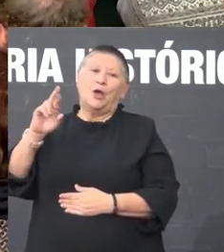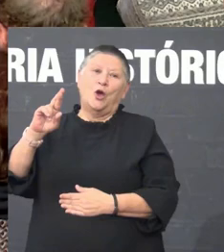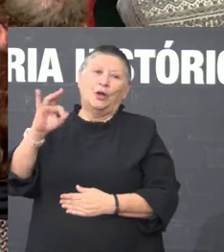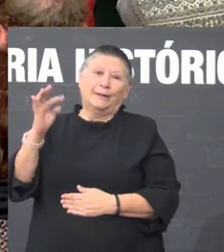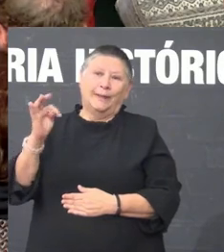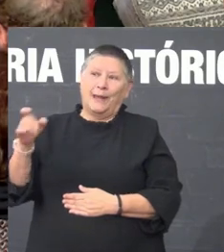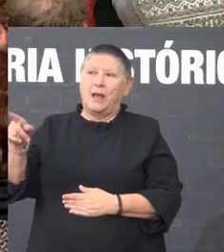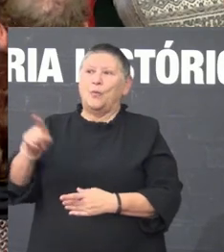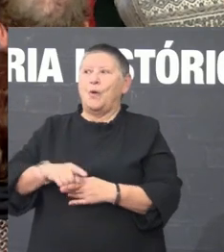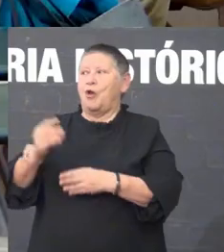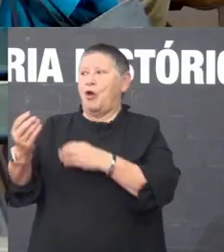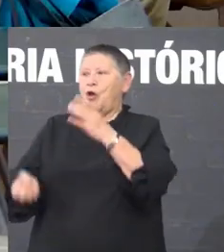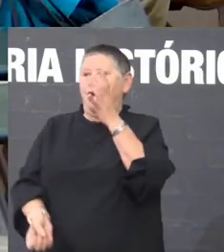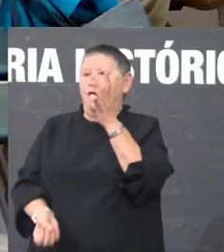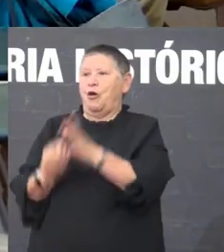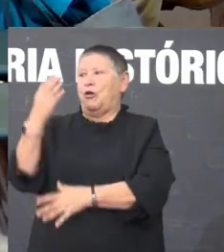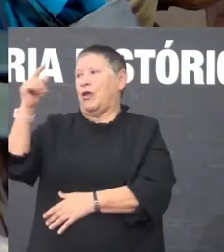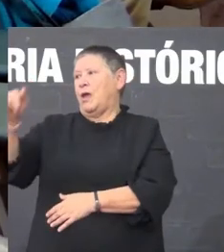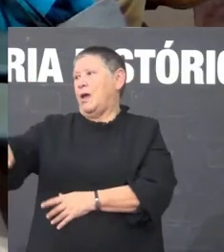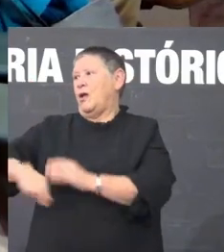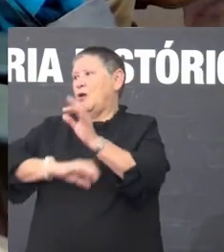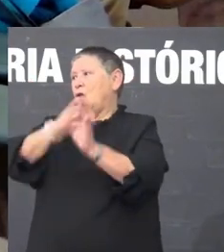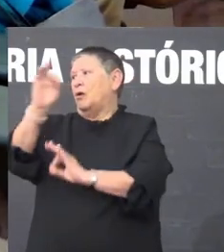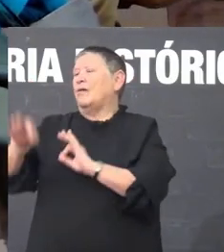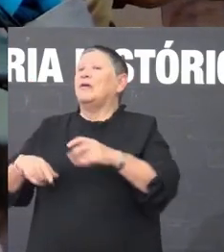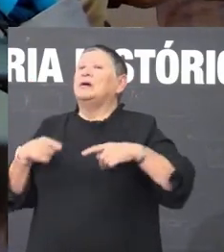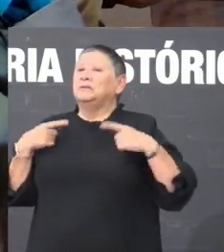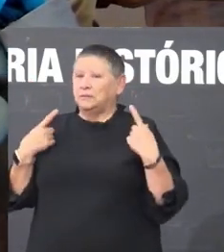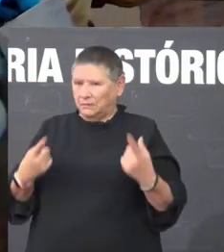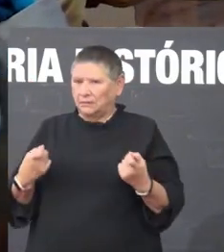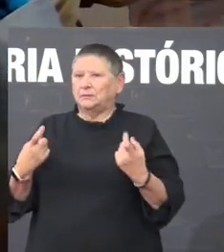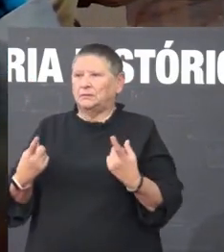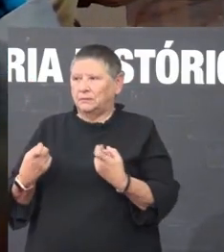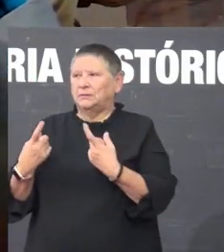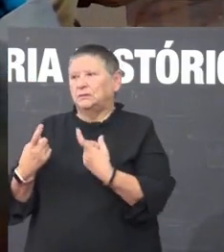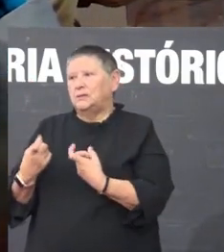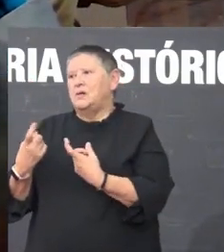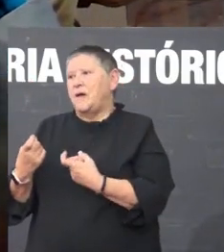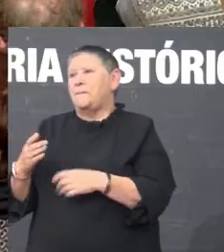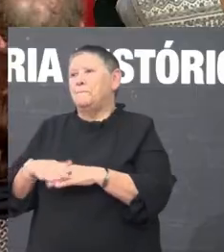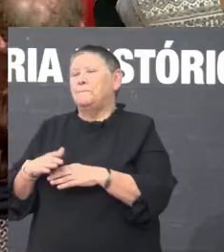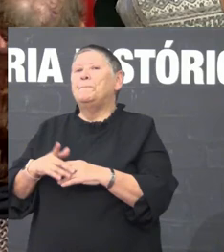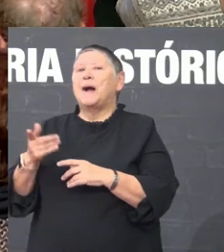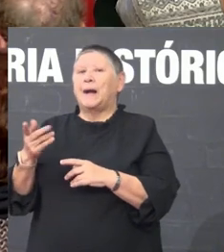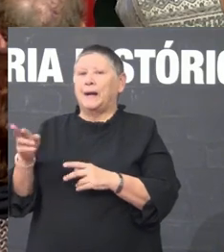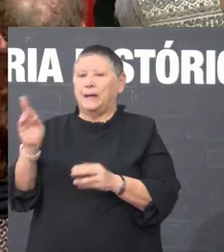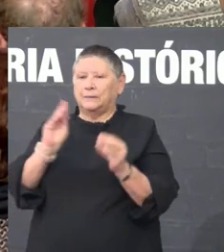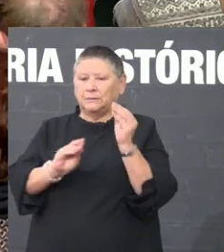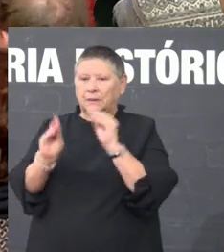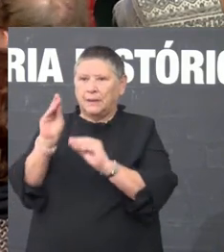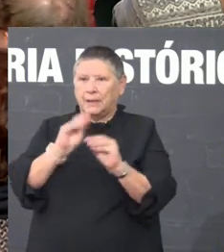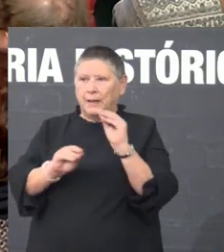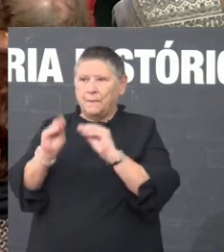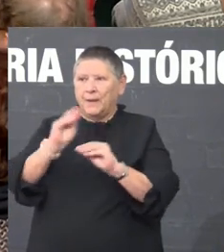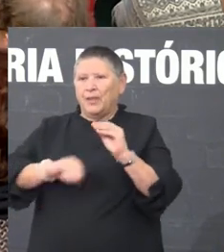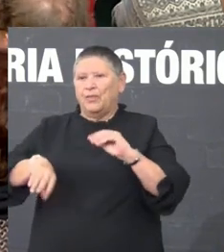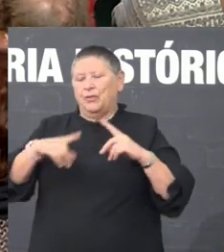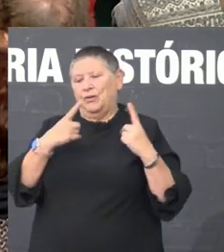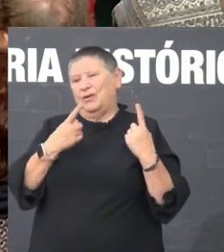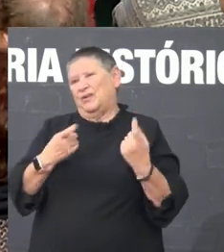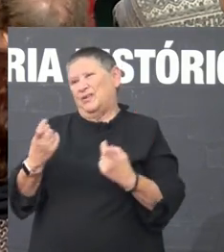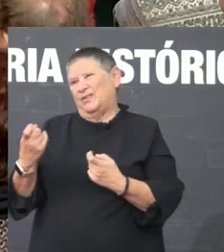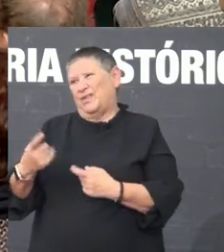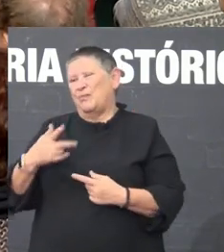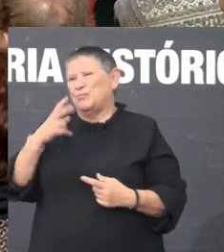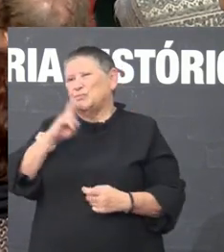ter a ben organizar estas xornadas tan necesarias para esa reparación, non? Para esa necesidade de